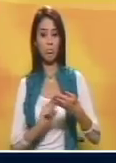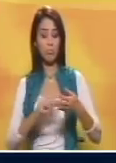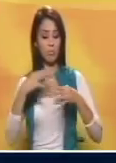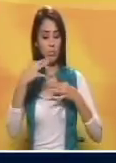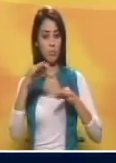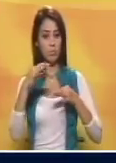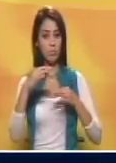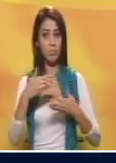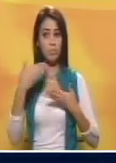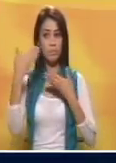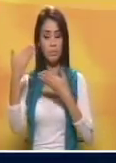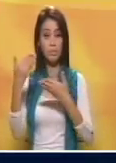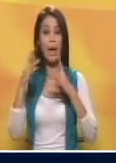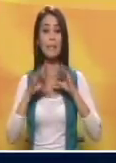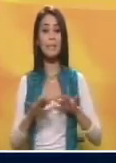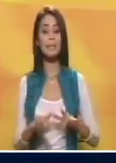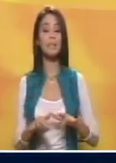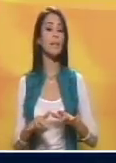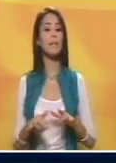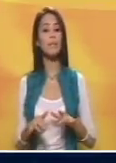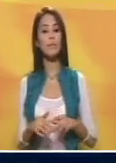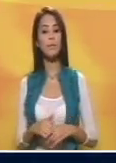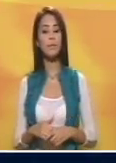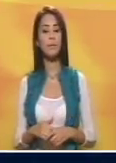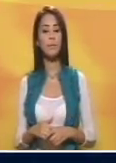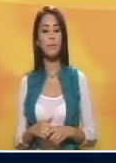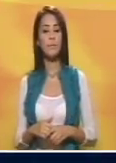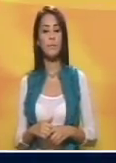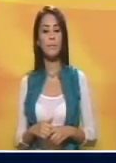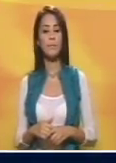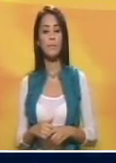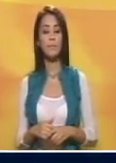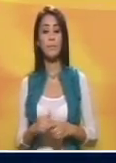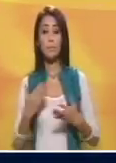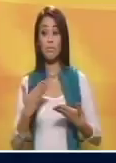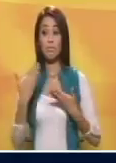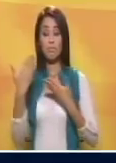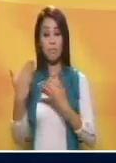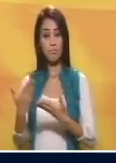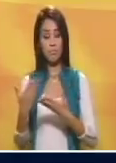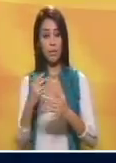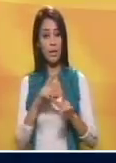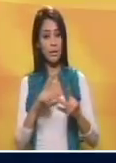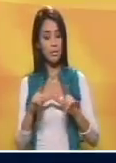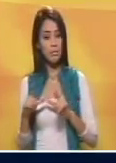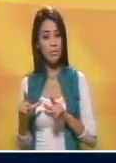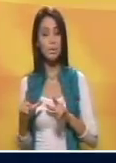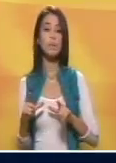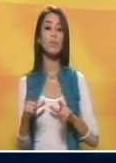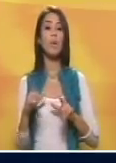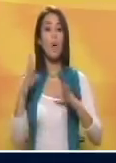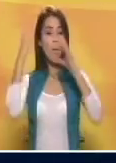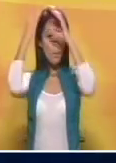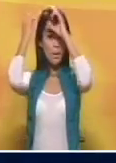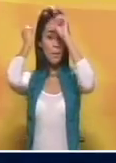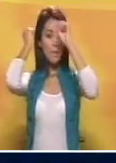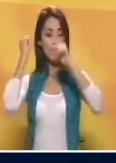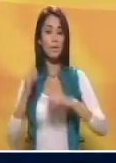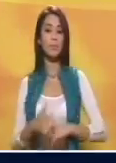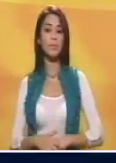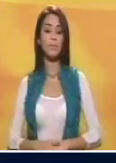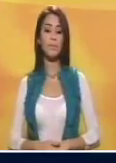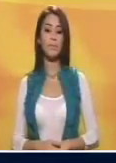la misiva al secretario general, como dije en su momento, fue entregada por el embajador Samuel